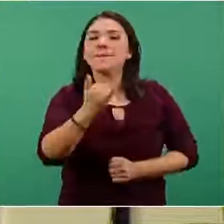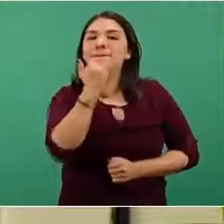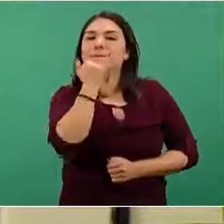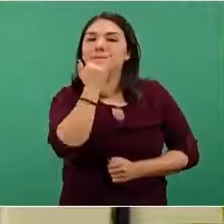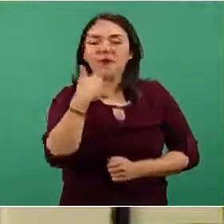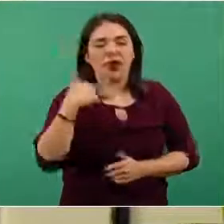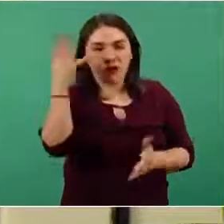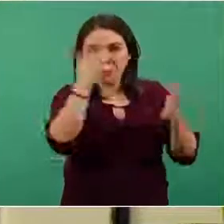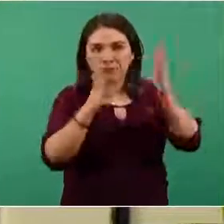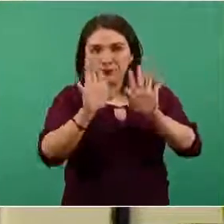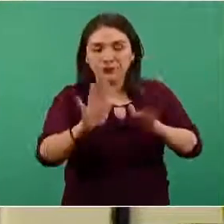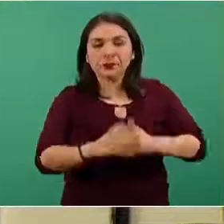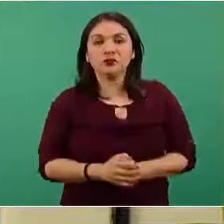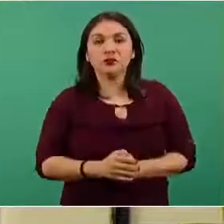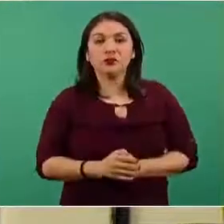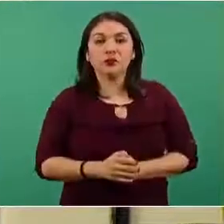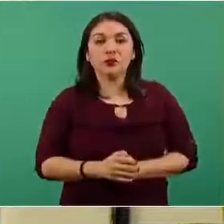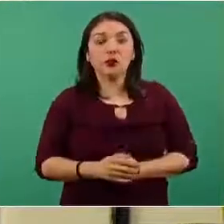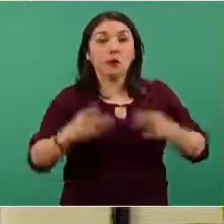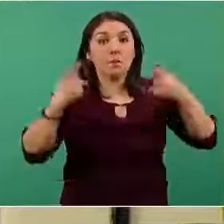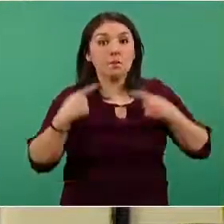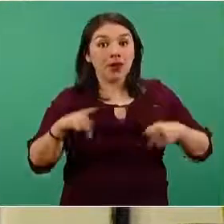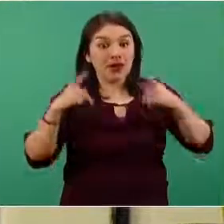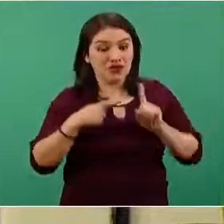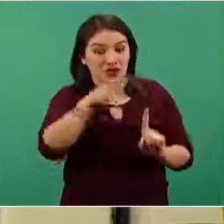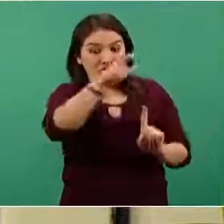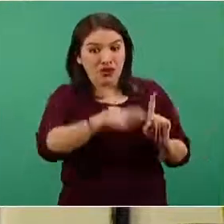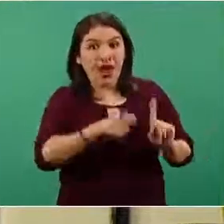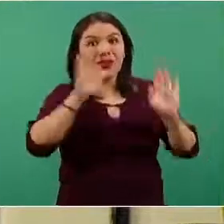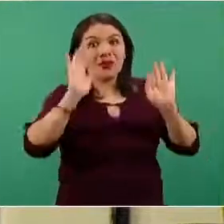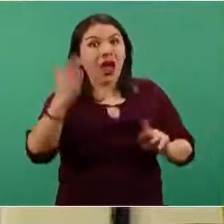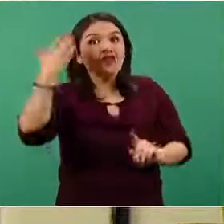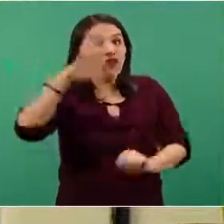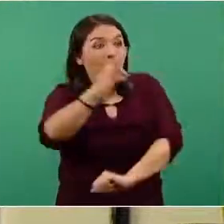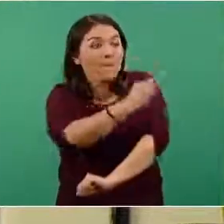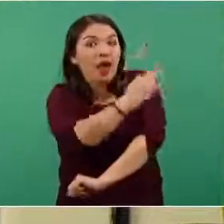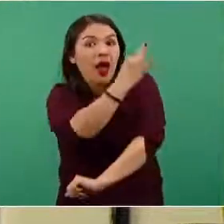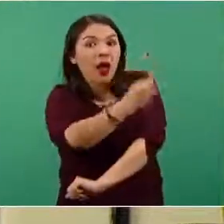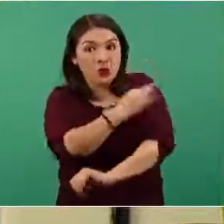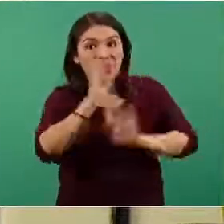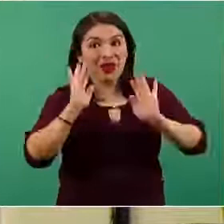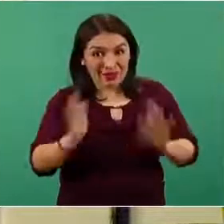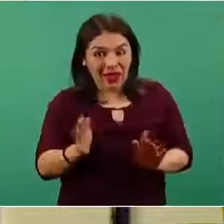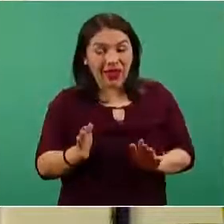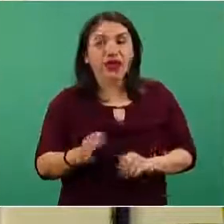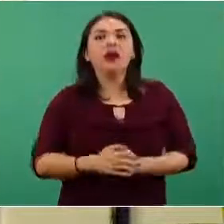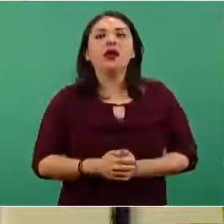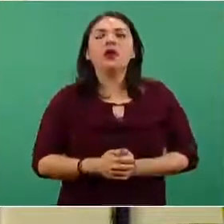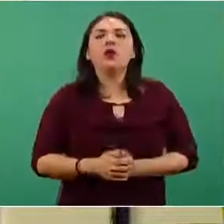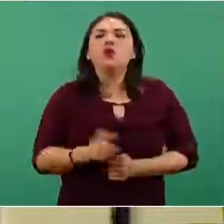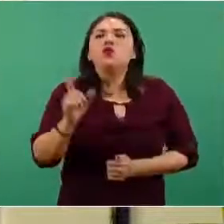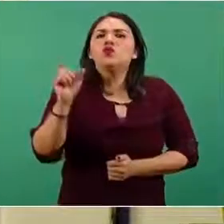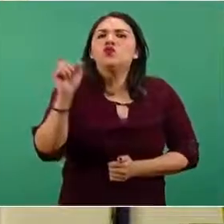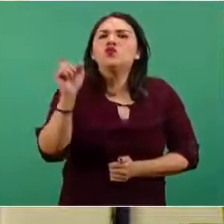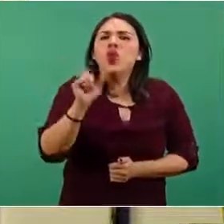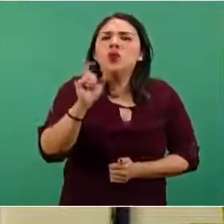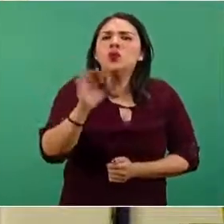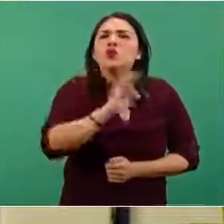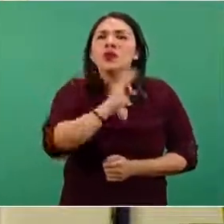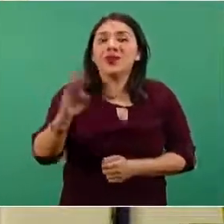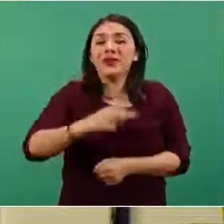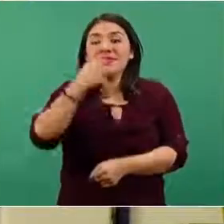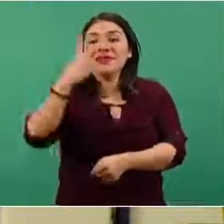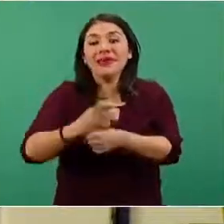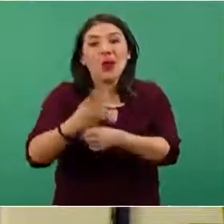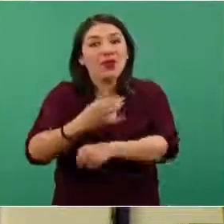me confundí. Para una persona que ya se vacunó, se aplicó la vacuna de coronavirus y para el momento en el que se pueda aplicar la